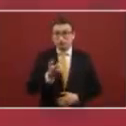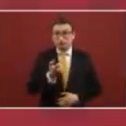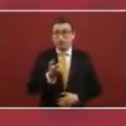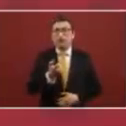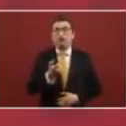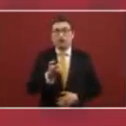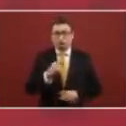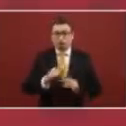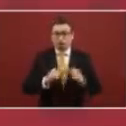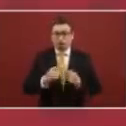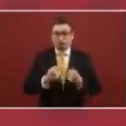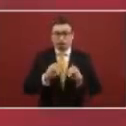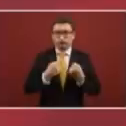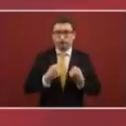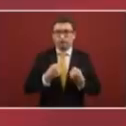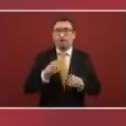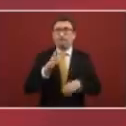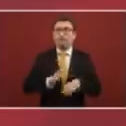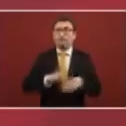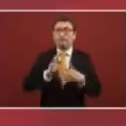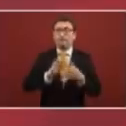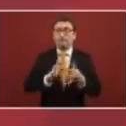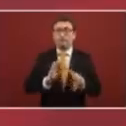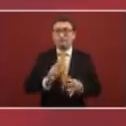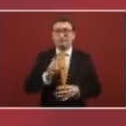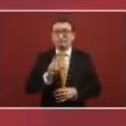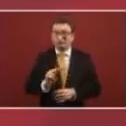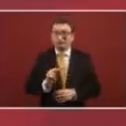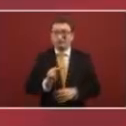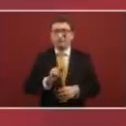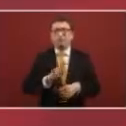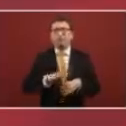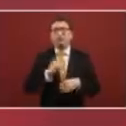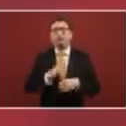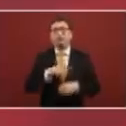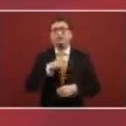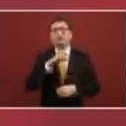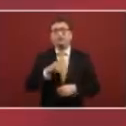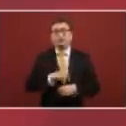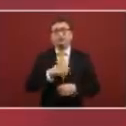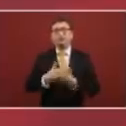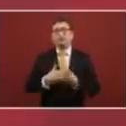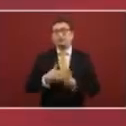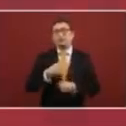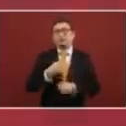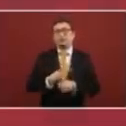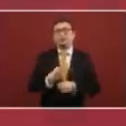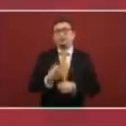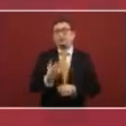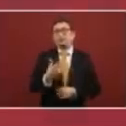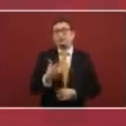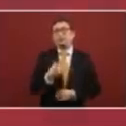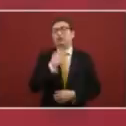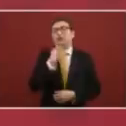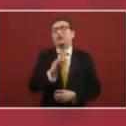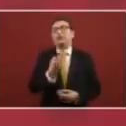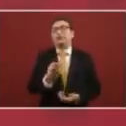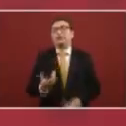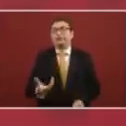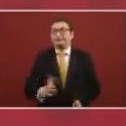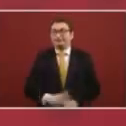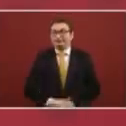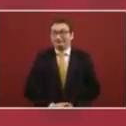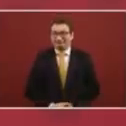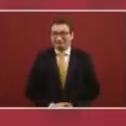ya no quiero adelantar más, porque entonces, ¿qué cosa voy a decir el día primero de julio? Bueno,